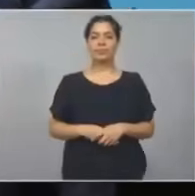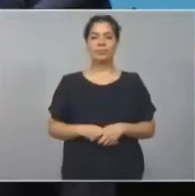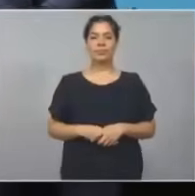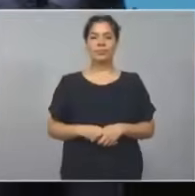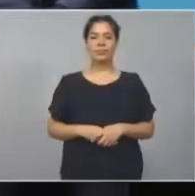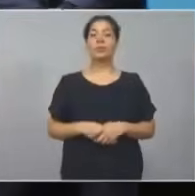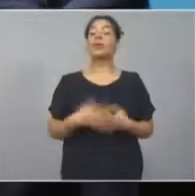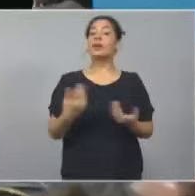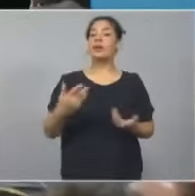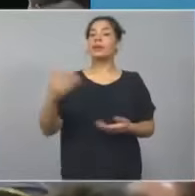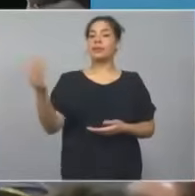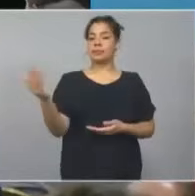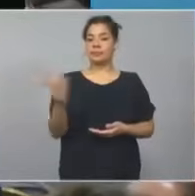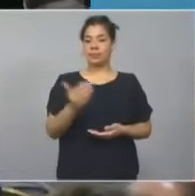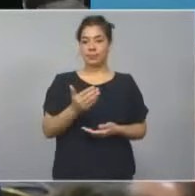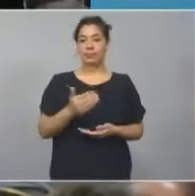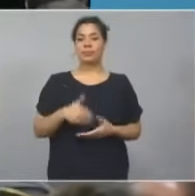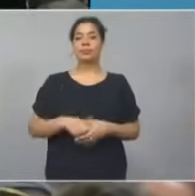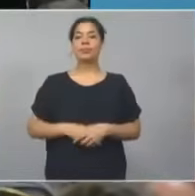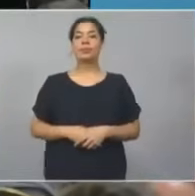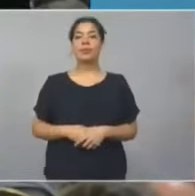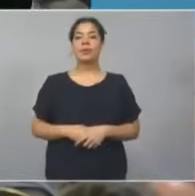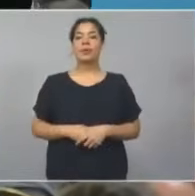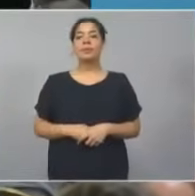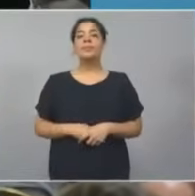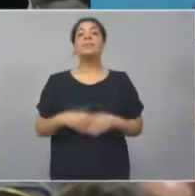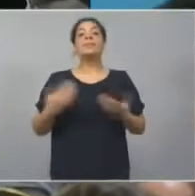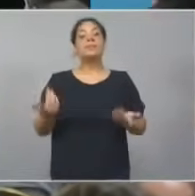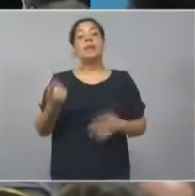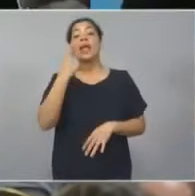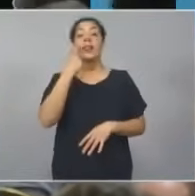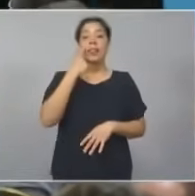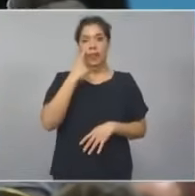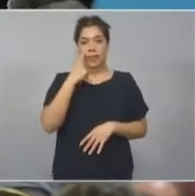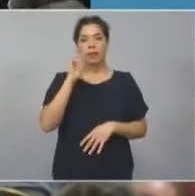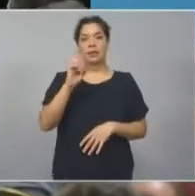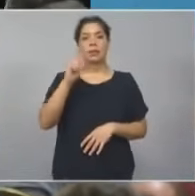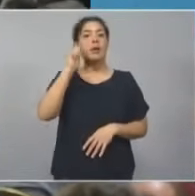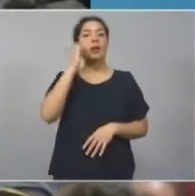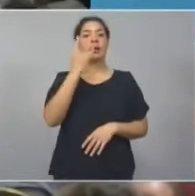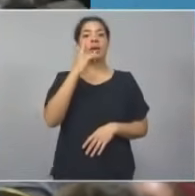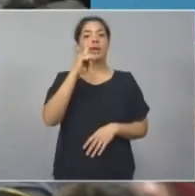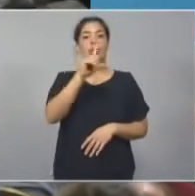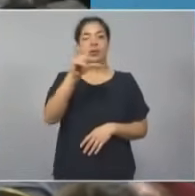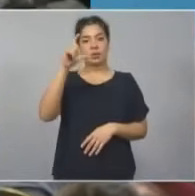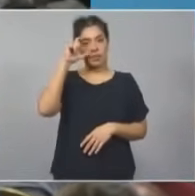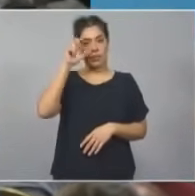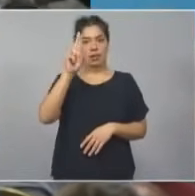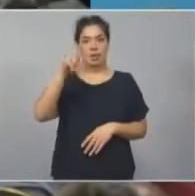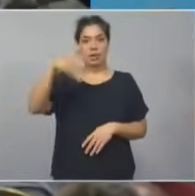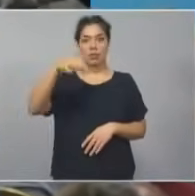Allí viene Chivilcoy, su intendente Guillermo Alejandro Britos.